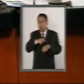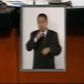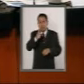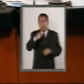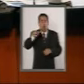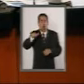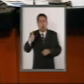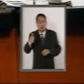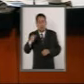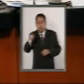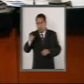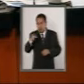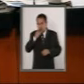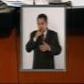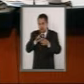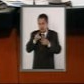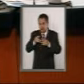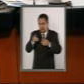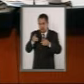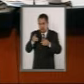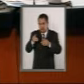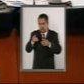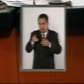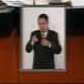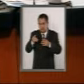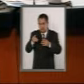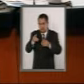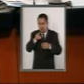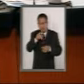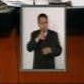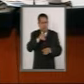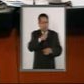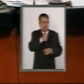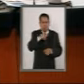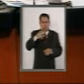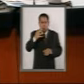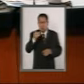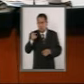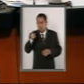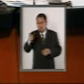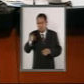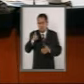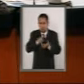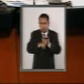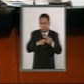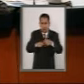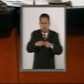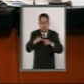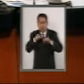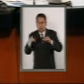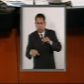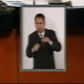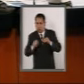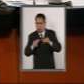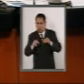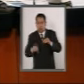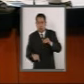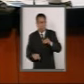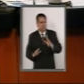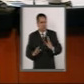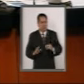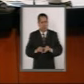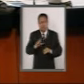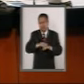18:11 y usted estaba a las 18:14 y usted estaba ya en el sótano. Pero